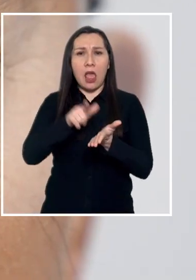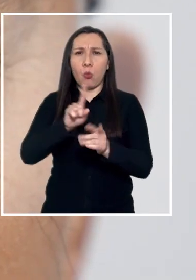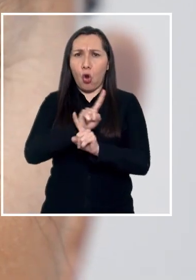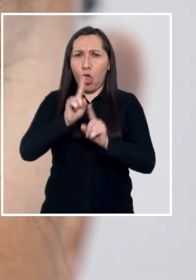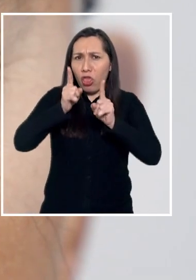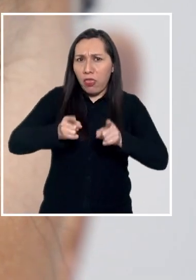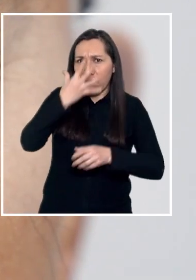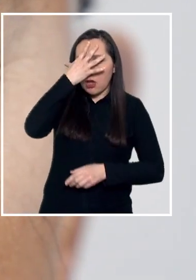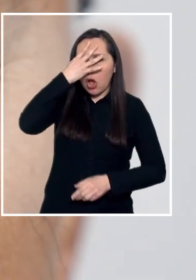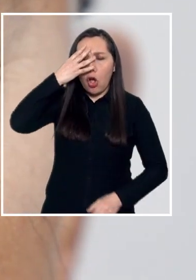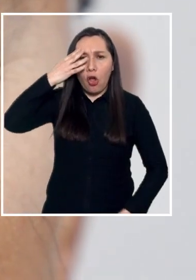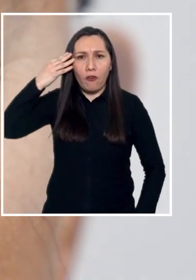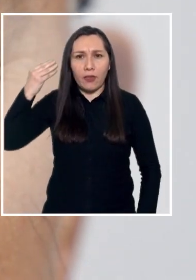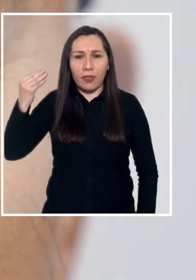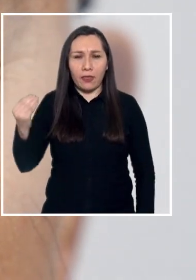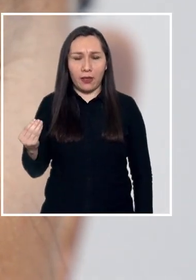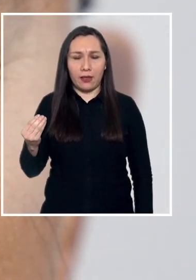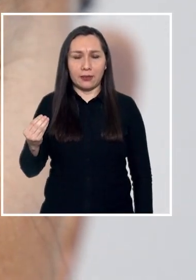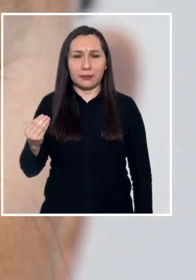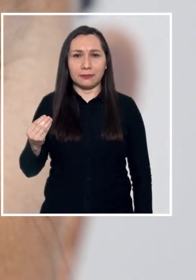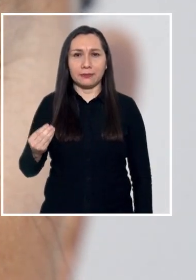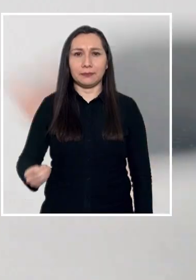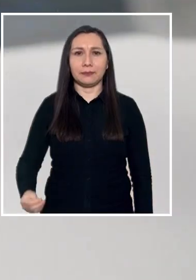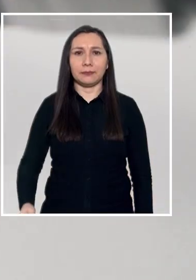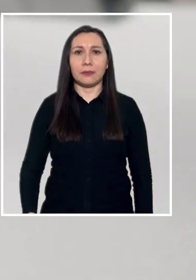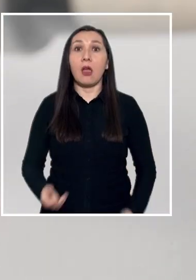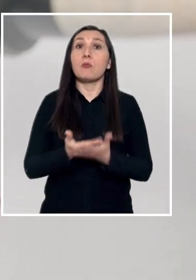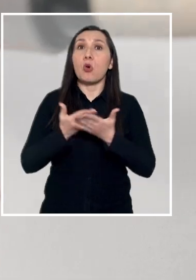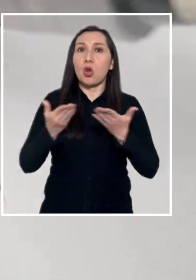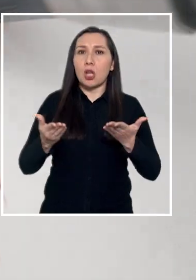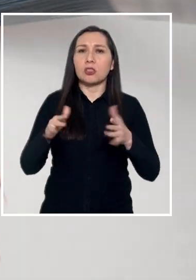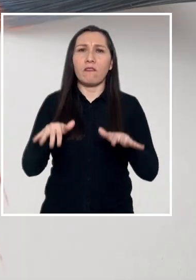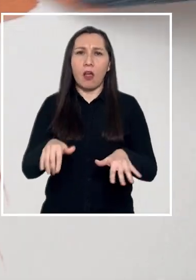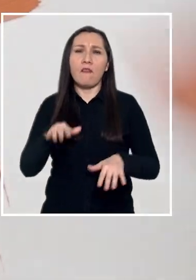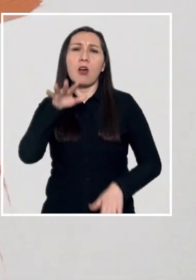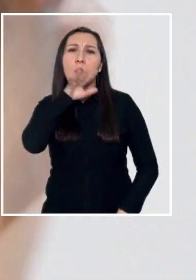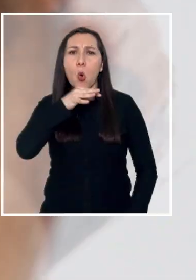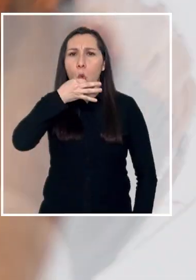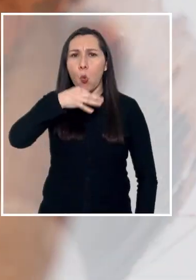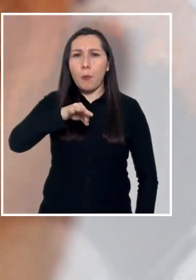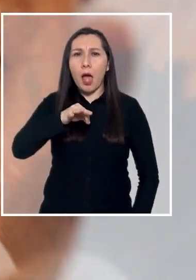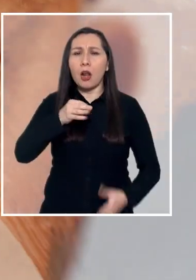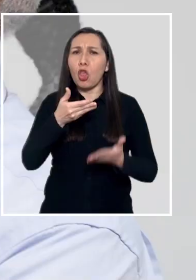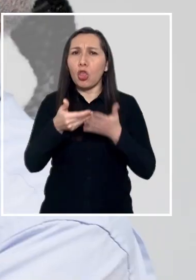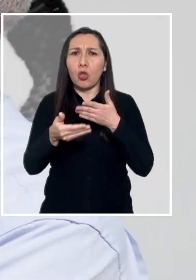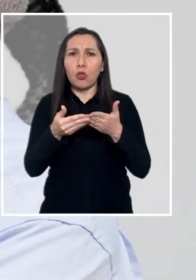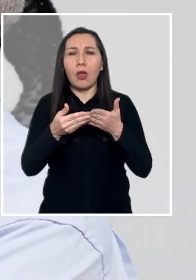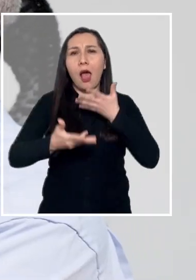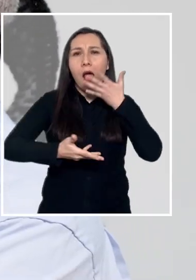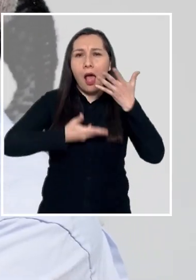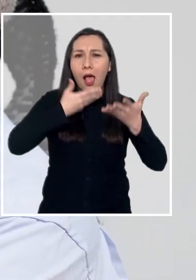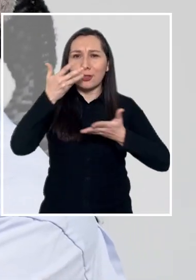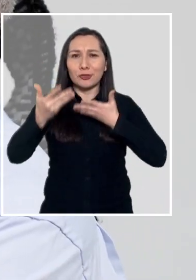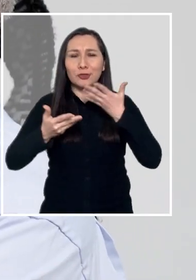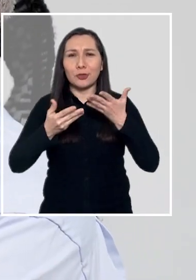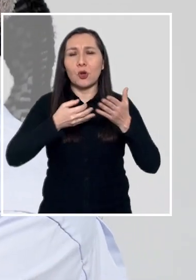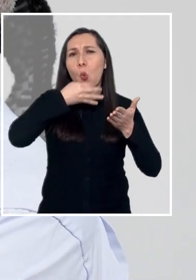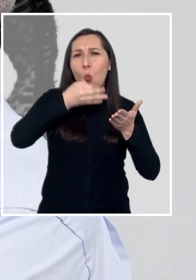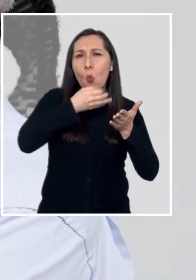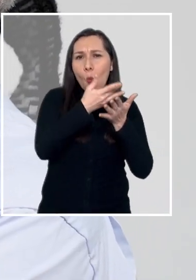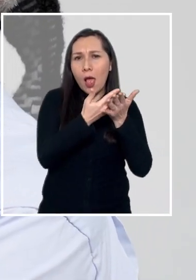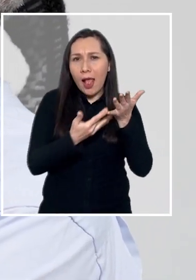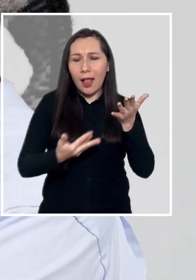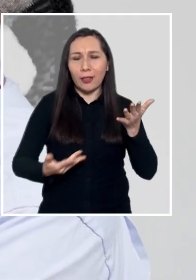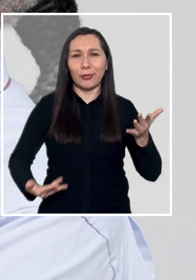Milei tahin Moimanoel tahin tuun. Heimechi pneafikin. Tahin vilkatun